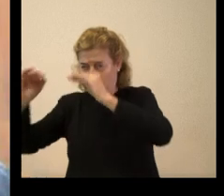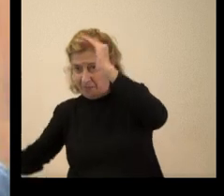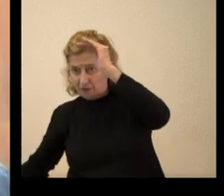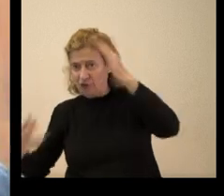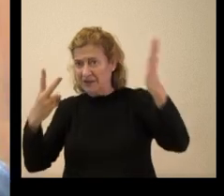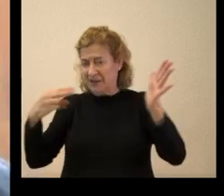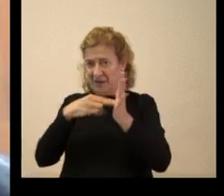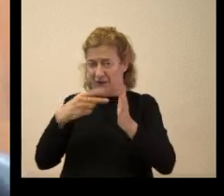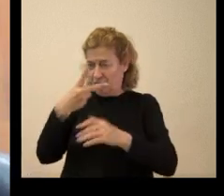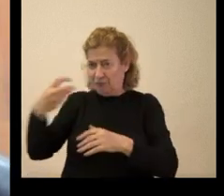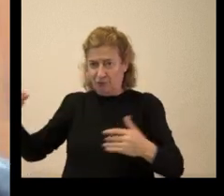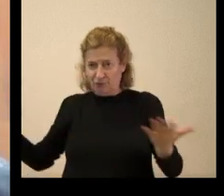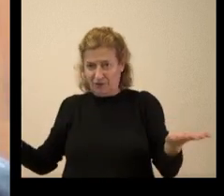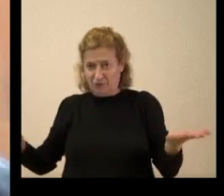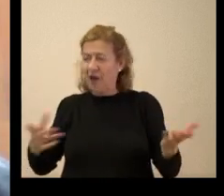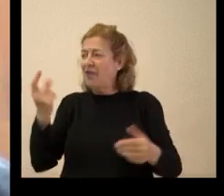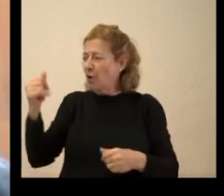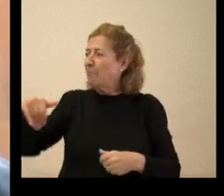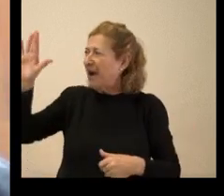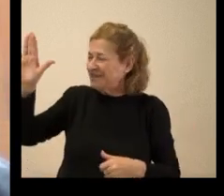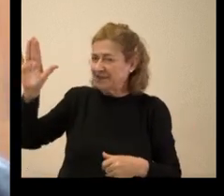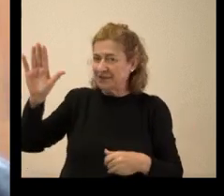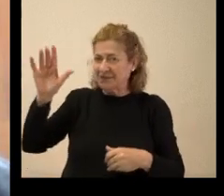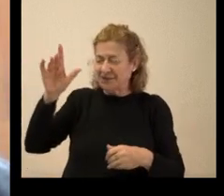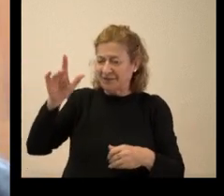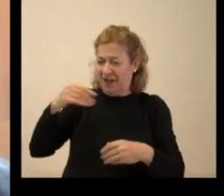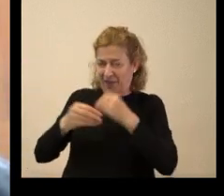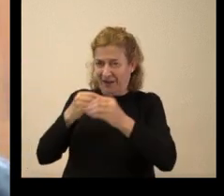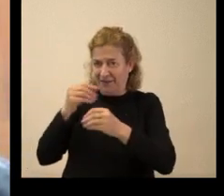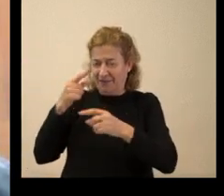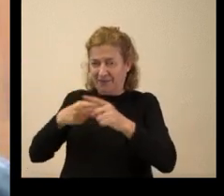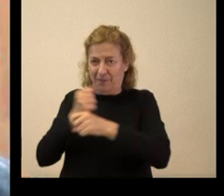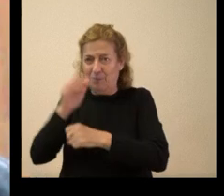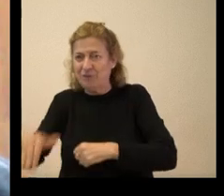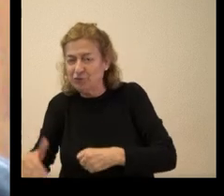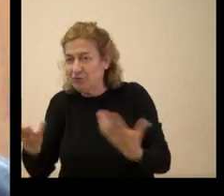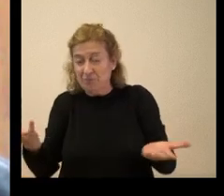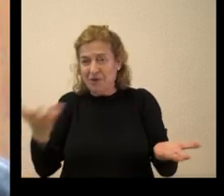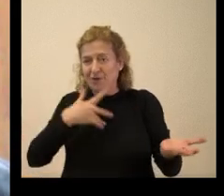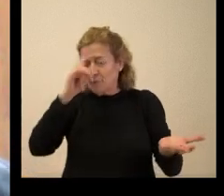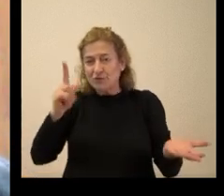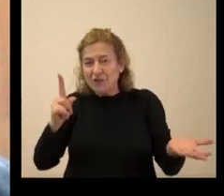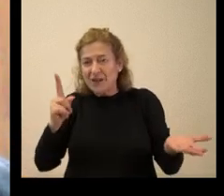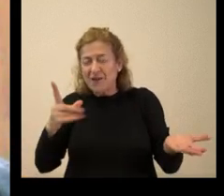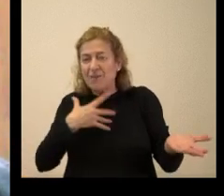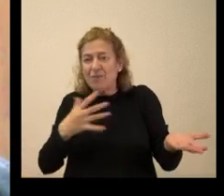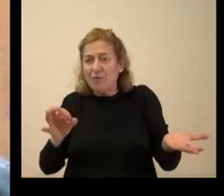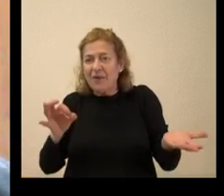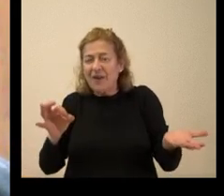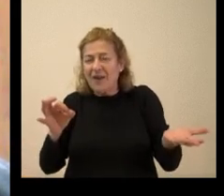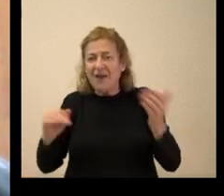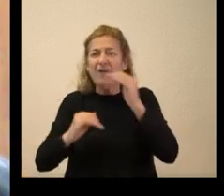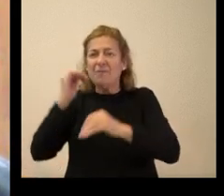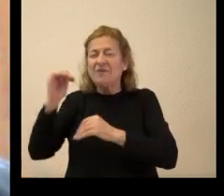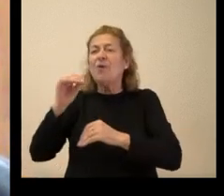7.200 con mucho más coste como no sé cómo poder explicar económicamente se alcanza un